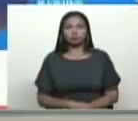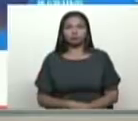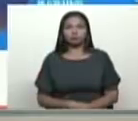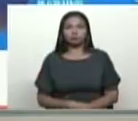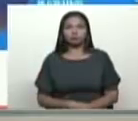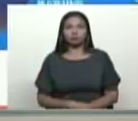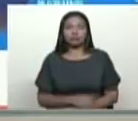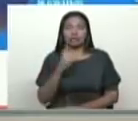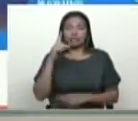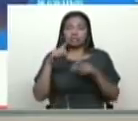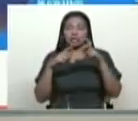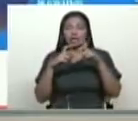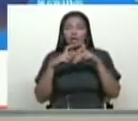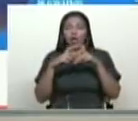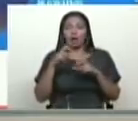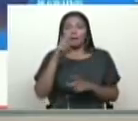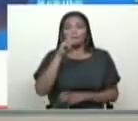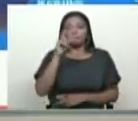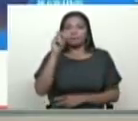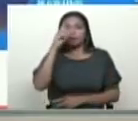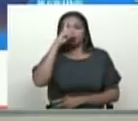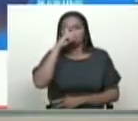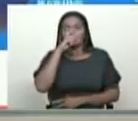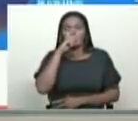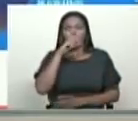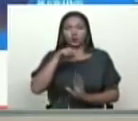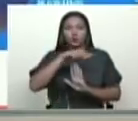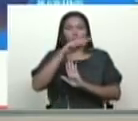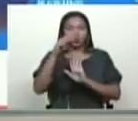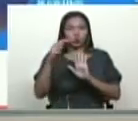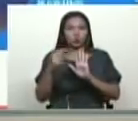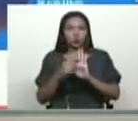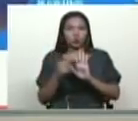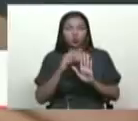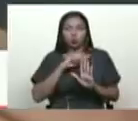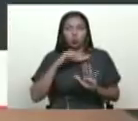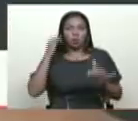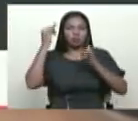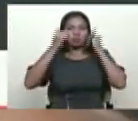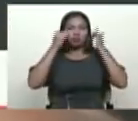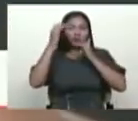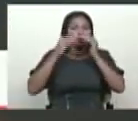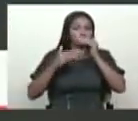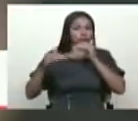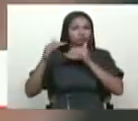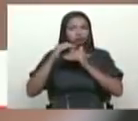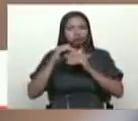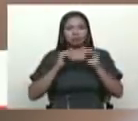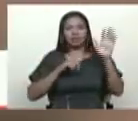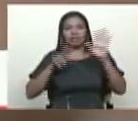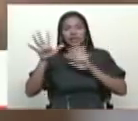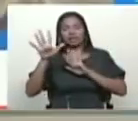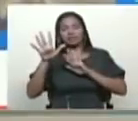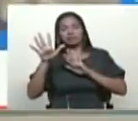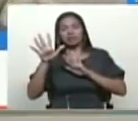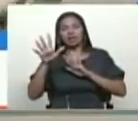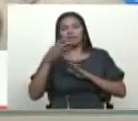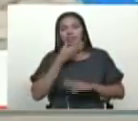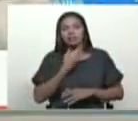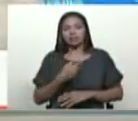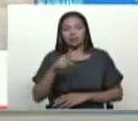Esta niña cumple 20 años y lo vamos a celebrar por todo lo alto el 15 de diciembre de este año.